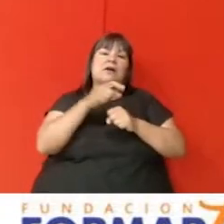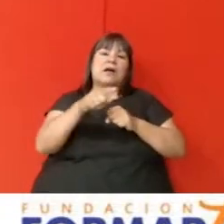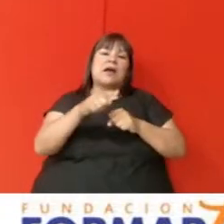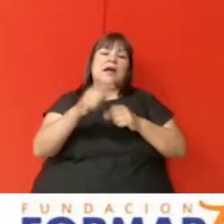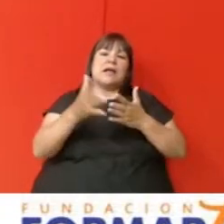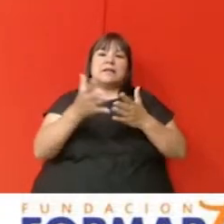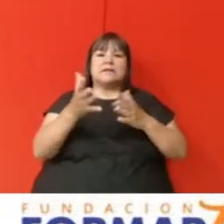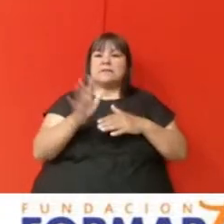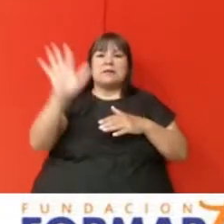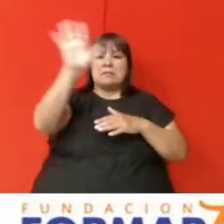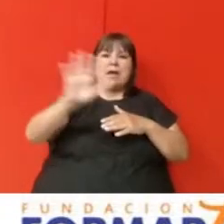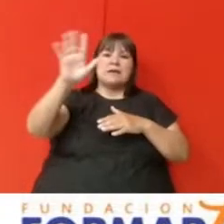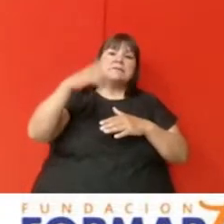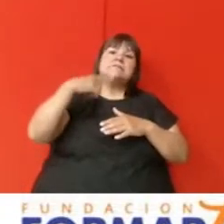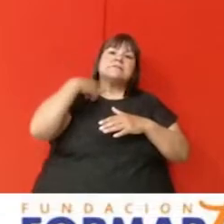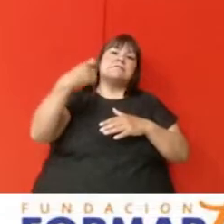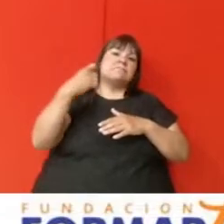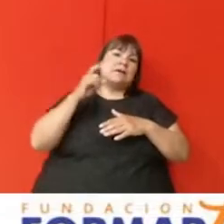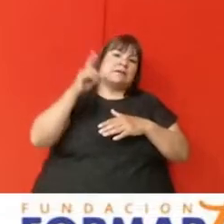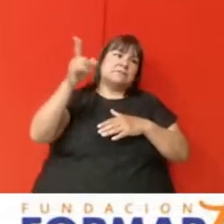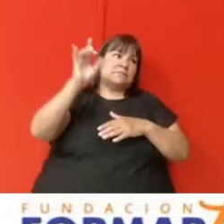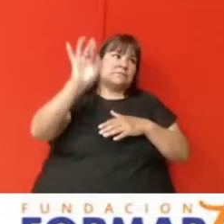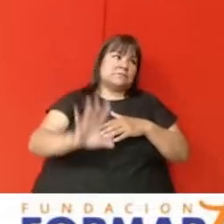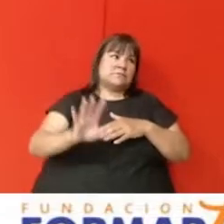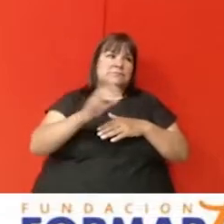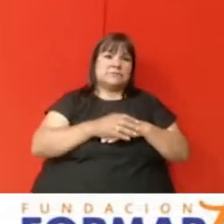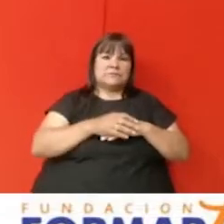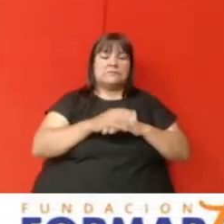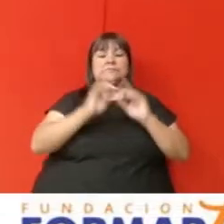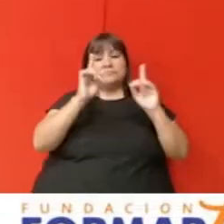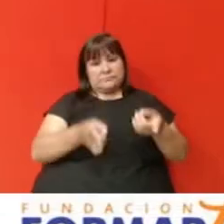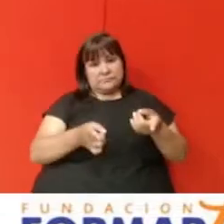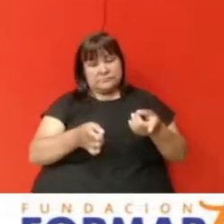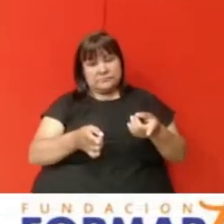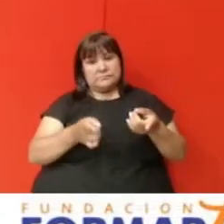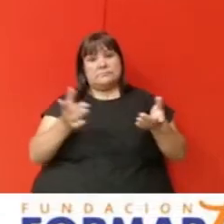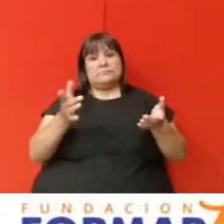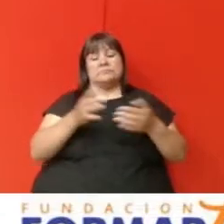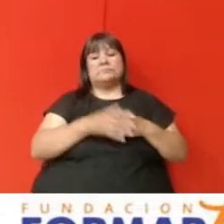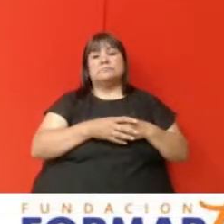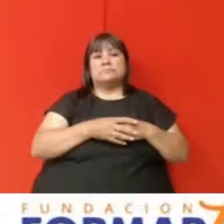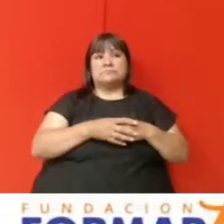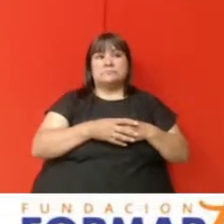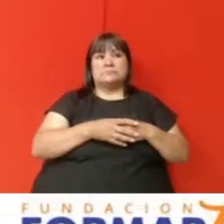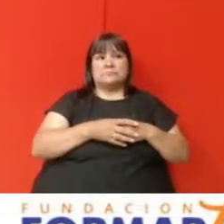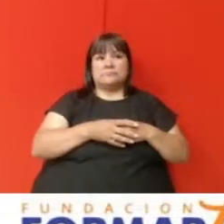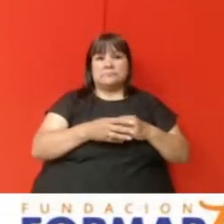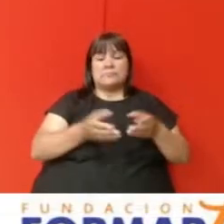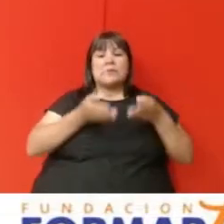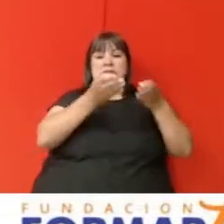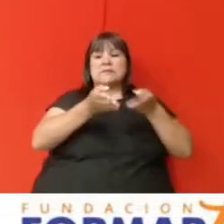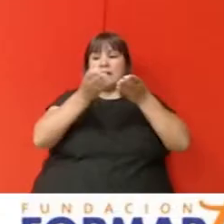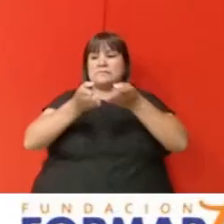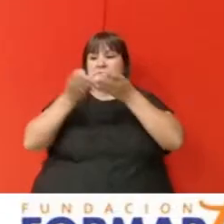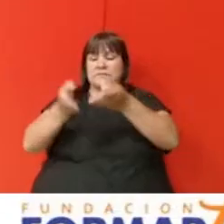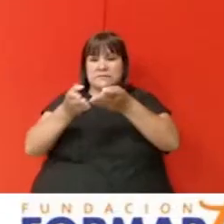debemos un trabajo bastante importante. Y por supuesto la integración con otros servicios, porque esto